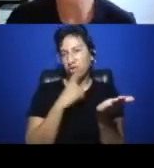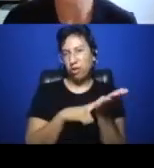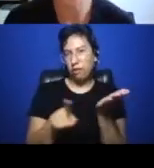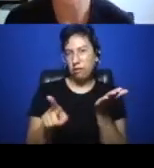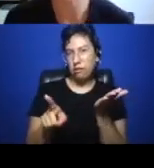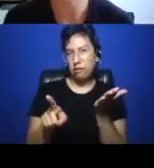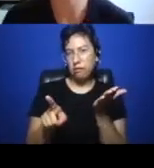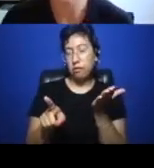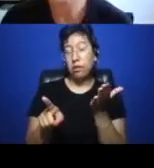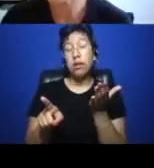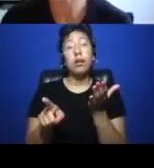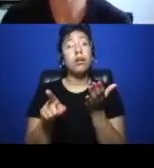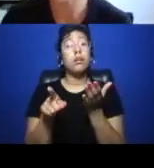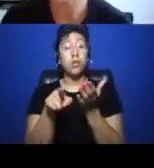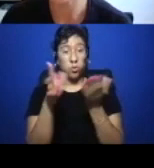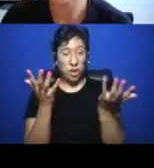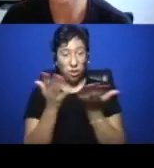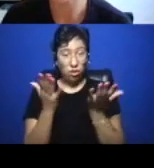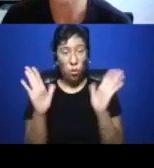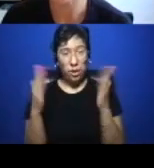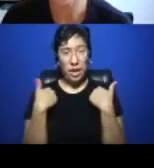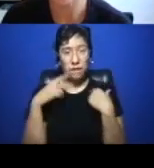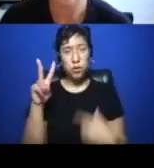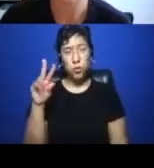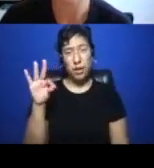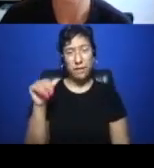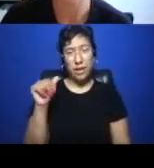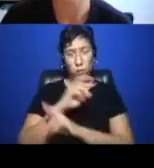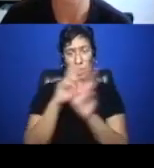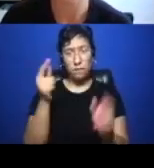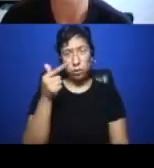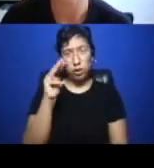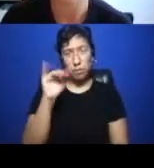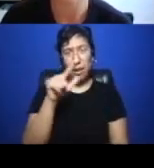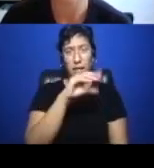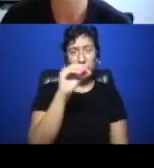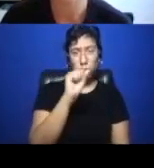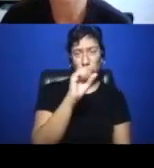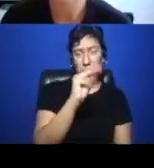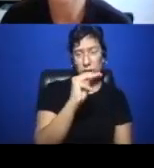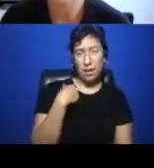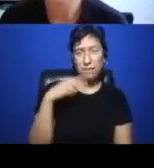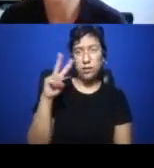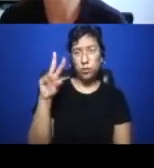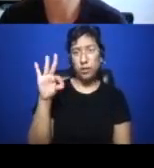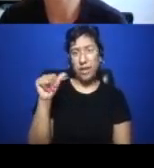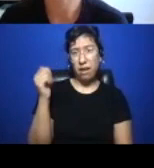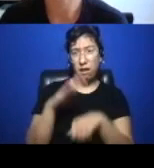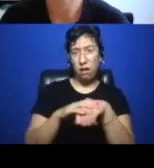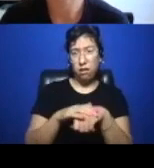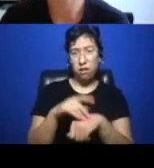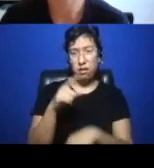de registrarnos para esto y quiero también tocar base. Ya tienen para las redes sociales y para